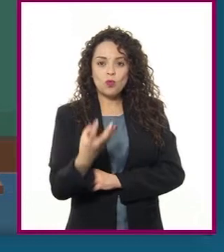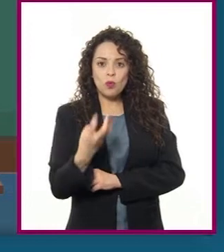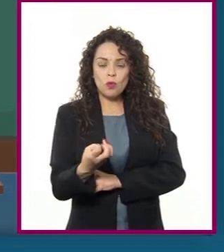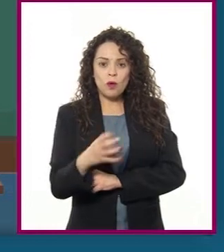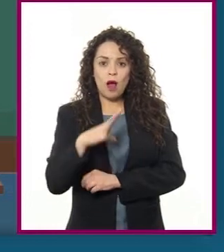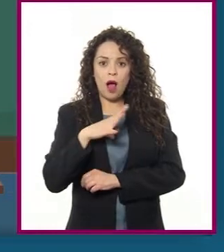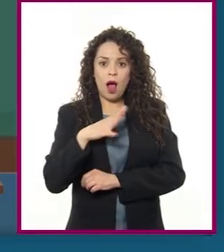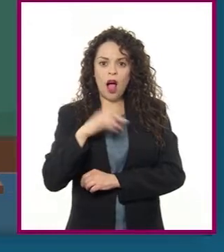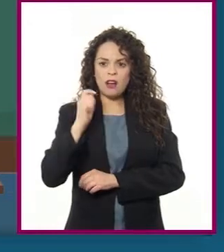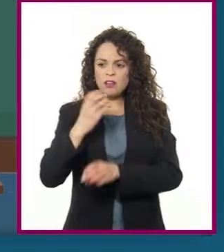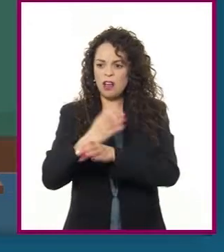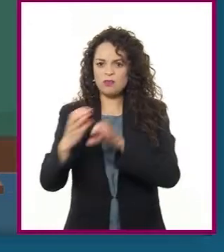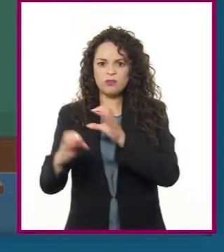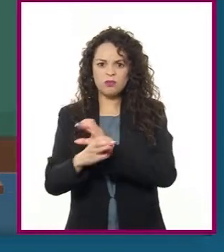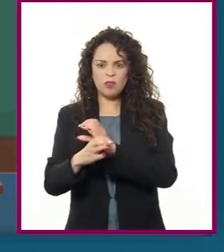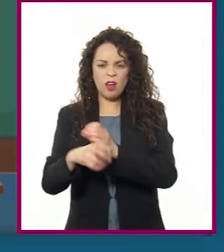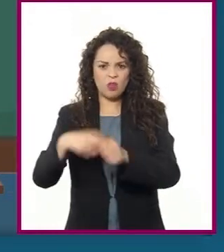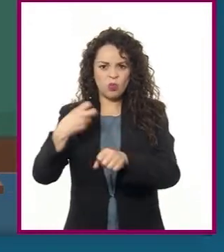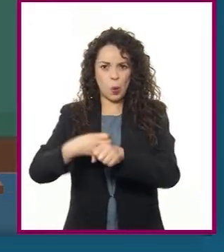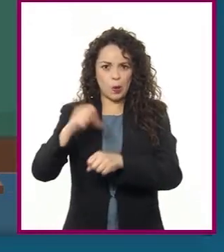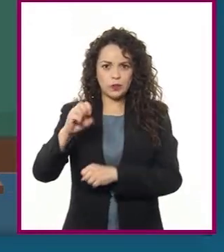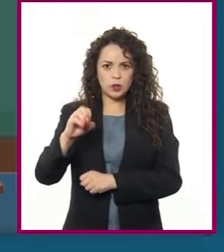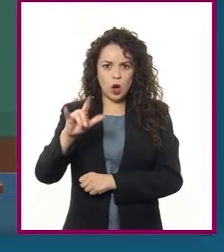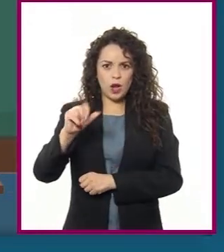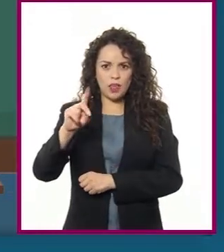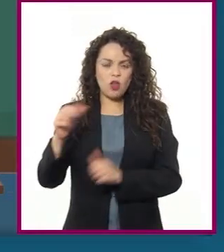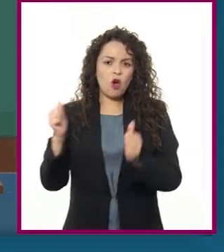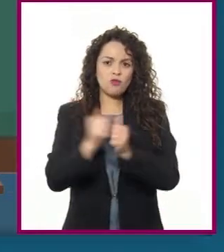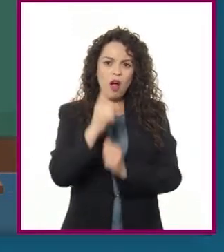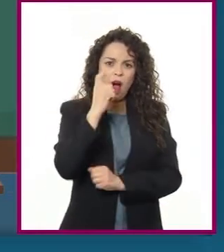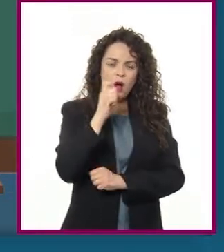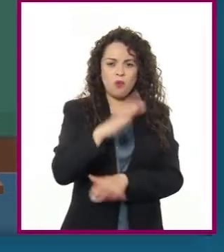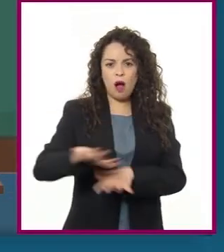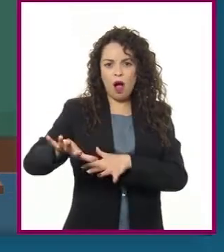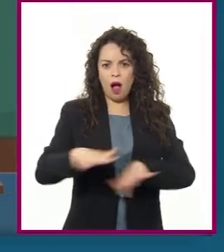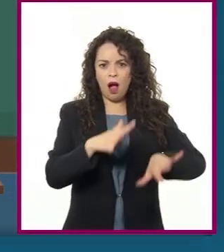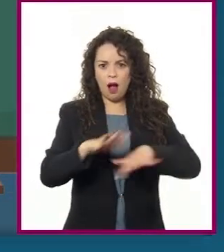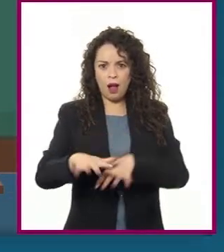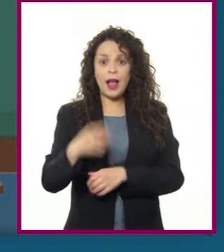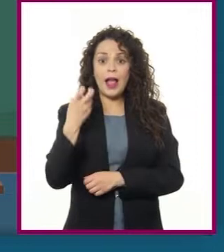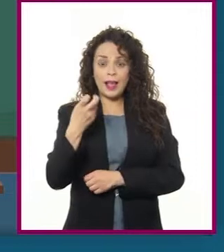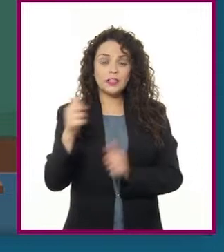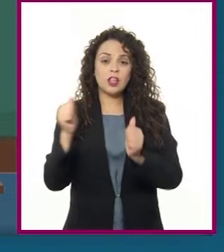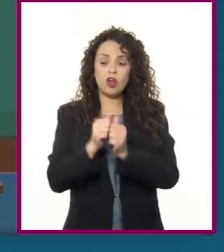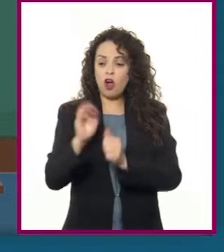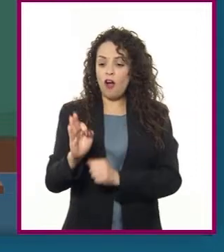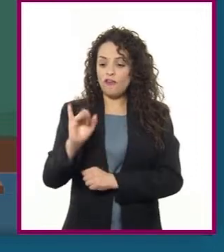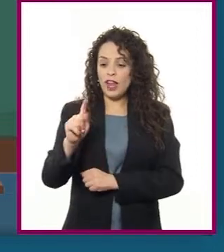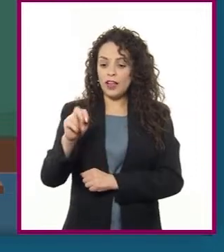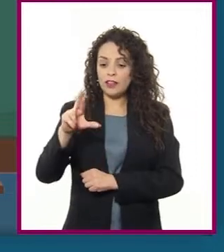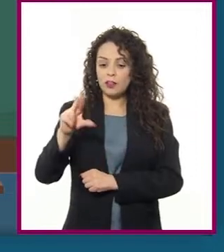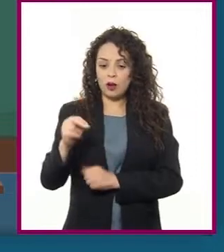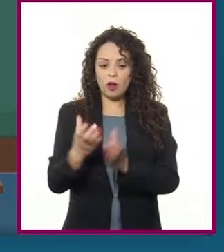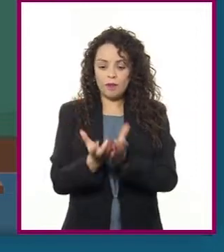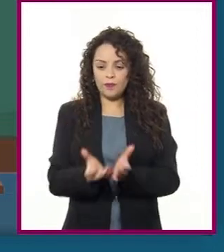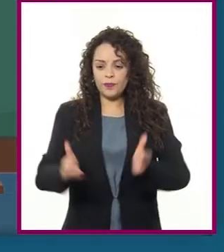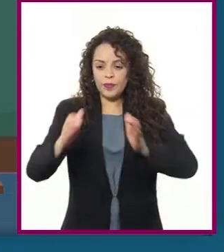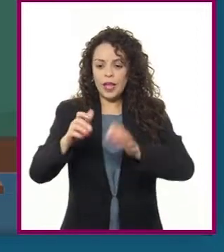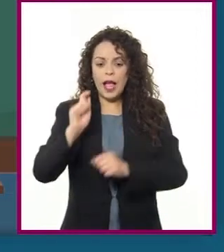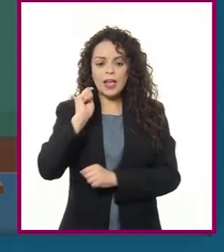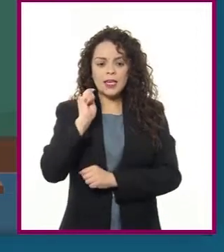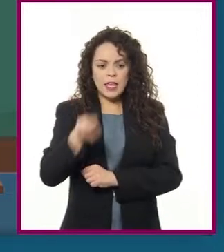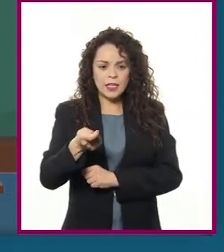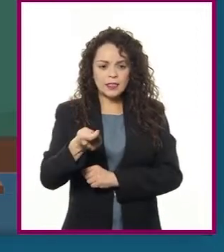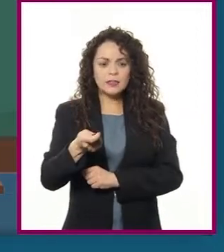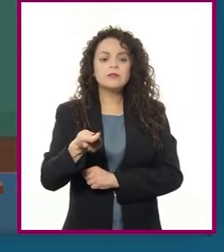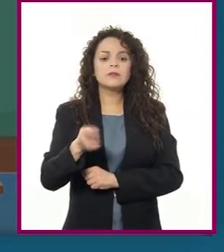un sólido con un líquido. Consiste en pasar una mezcla a través de un filtro. En nuestro caso, el filtro es un medio